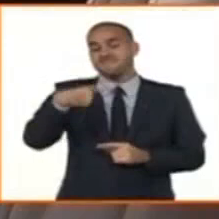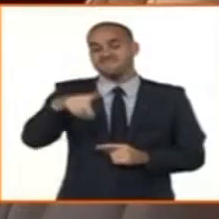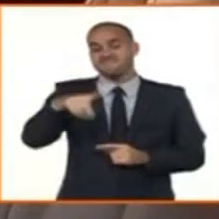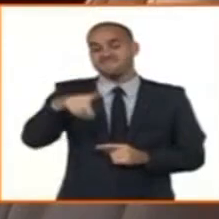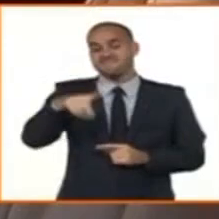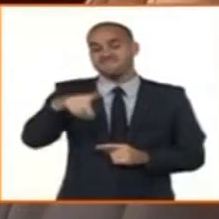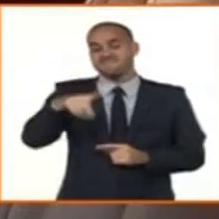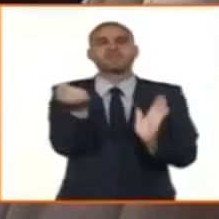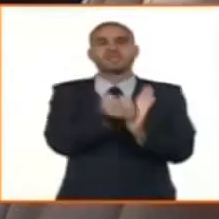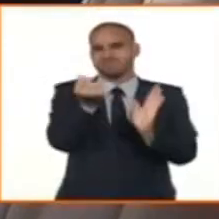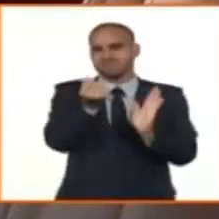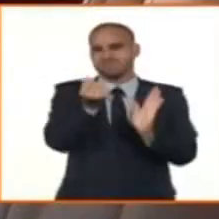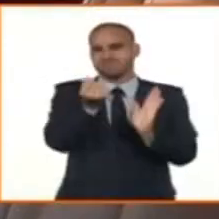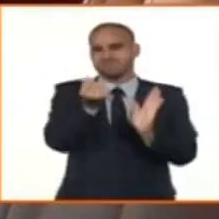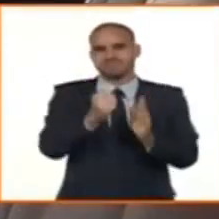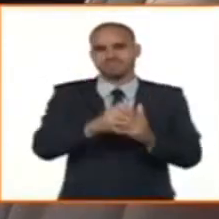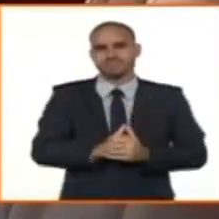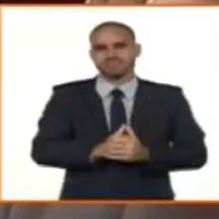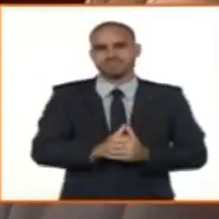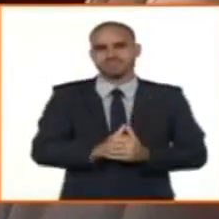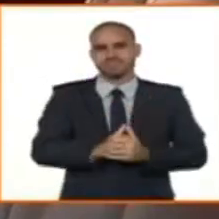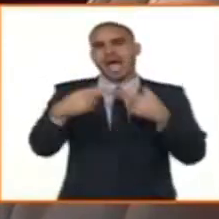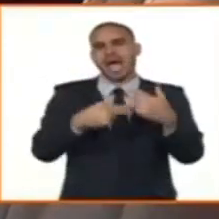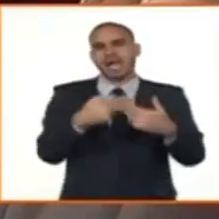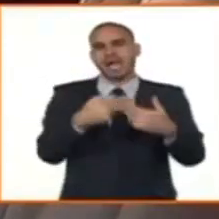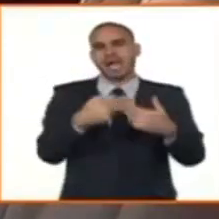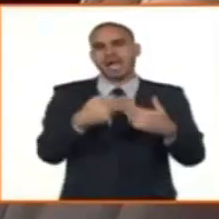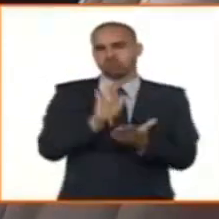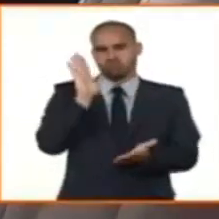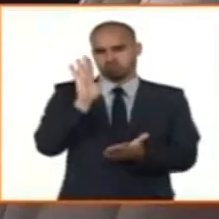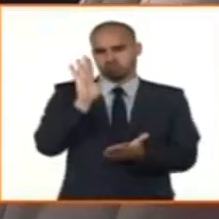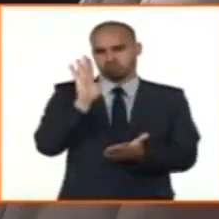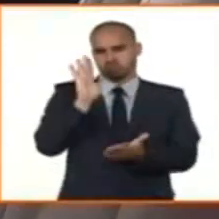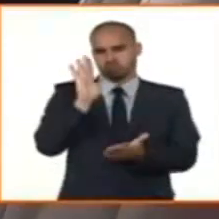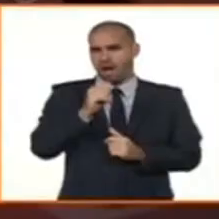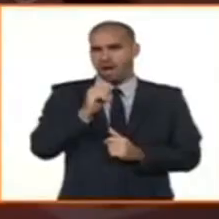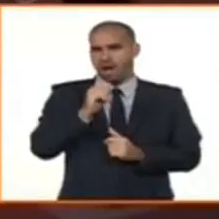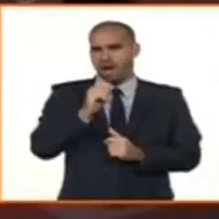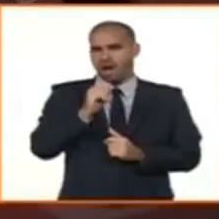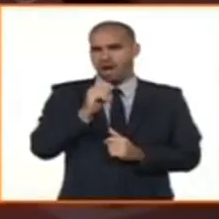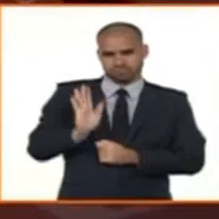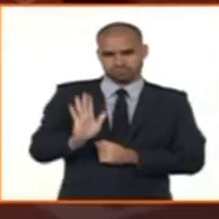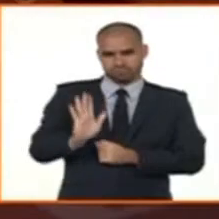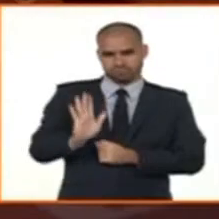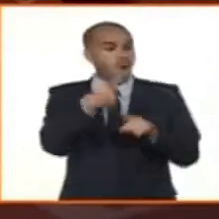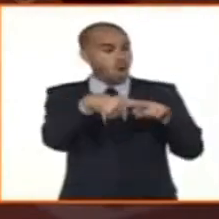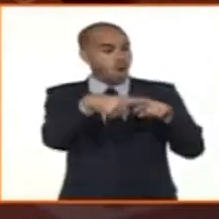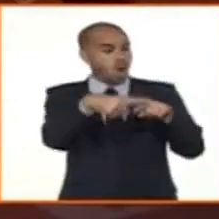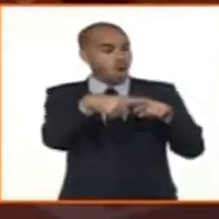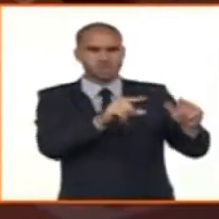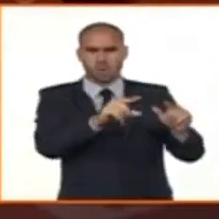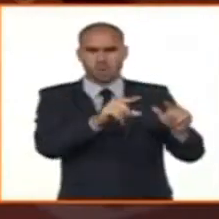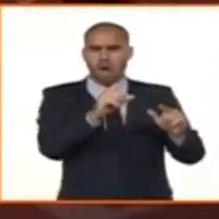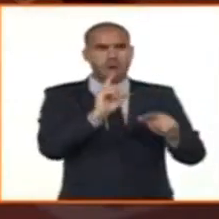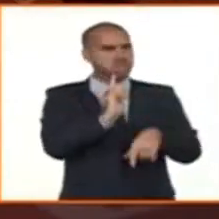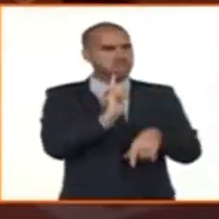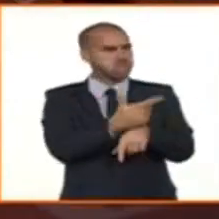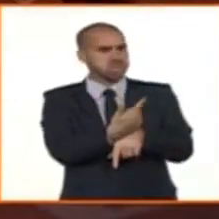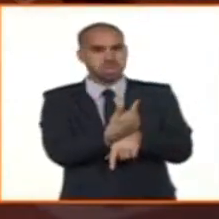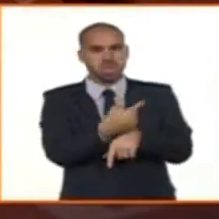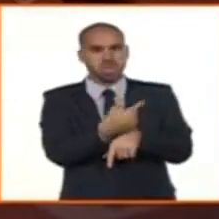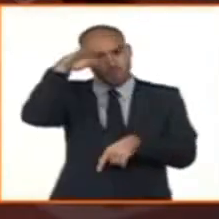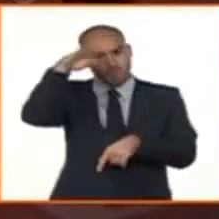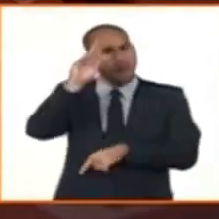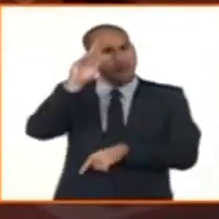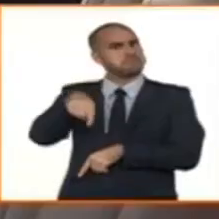otras nacionalidades eso demora 5 años, a veces mucho más, y para los cubanos sin duda era una regularización